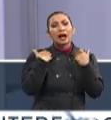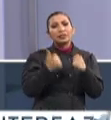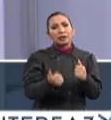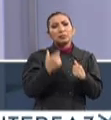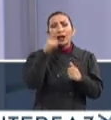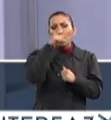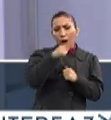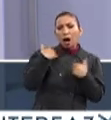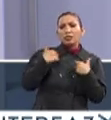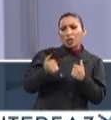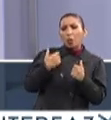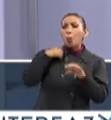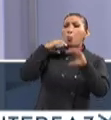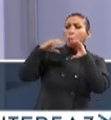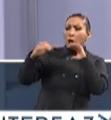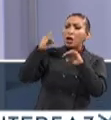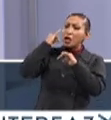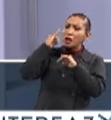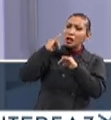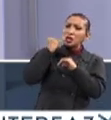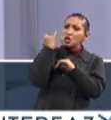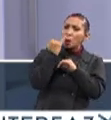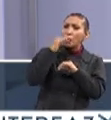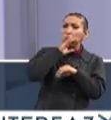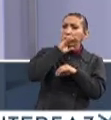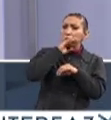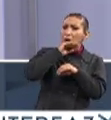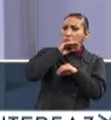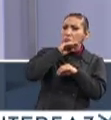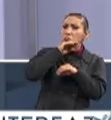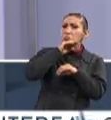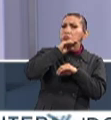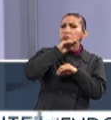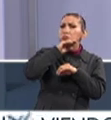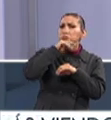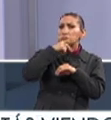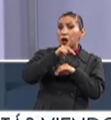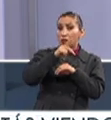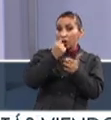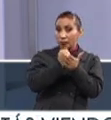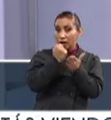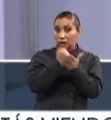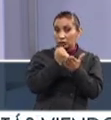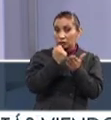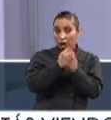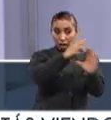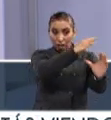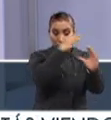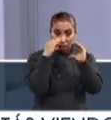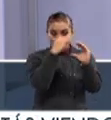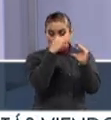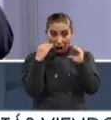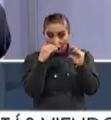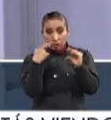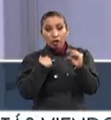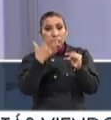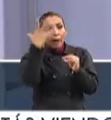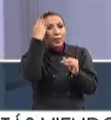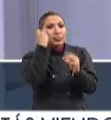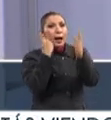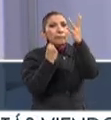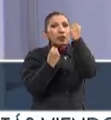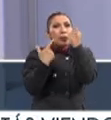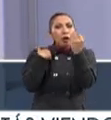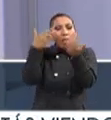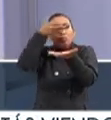el lenguaje, entendemos nuestro idioma materno, y no necesariamente nos lo enseñaron, sino que lo aprendimos